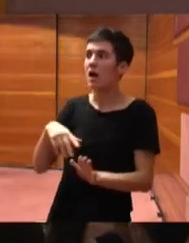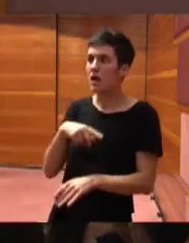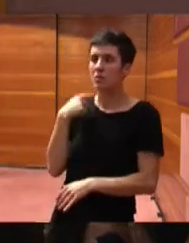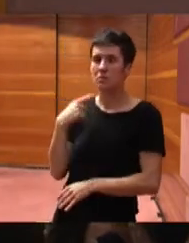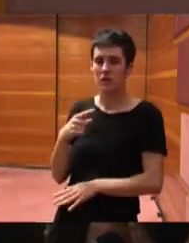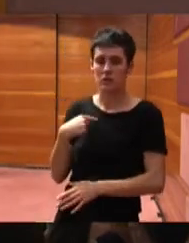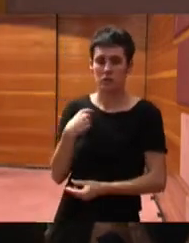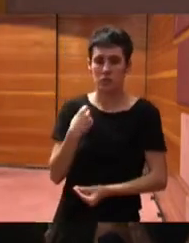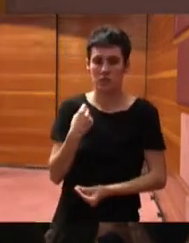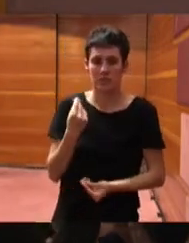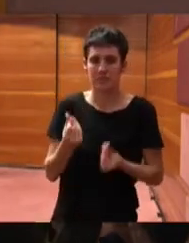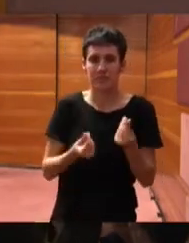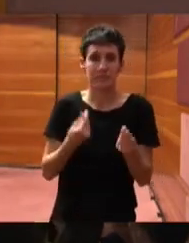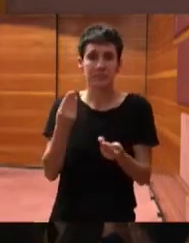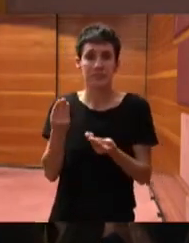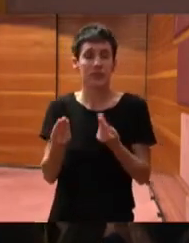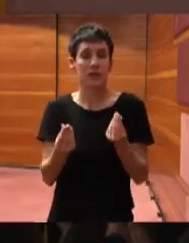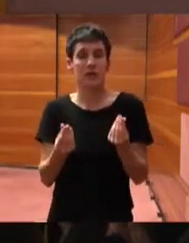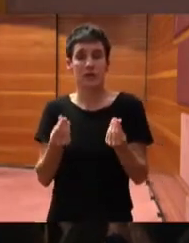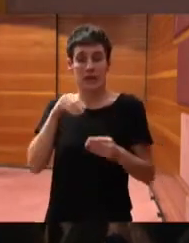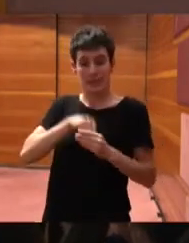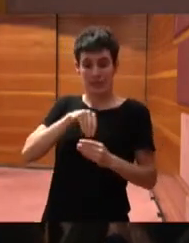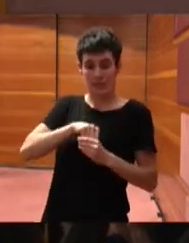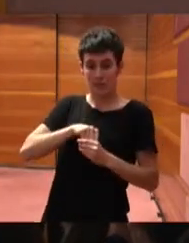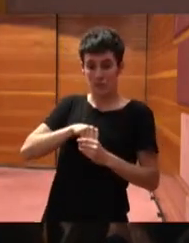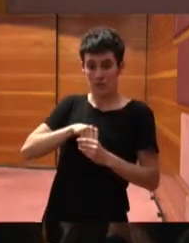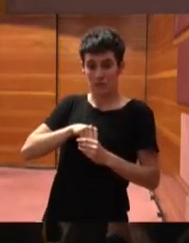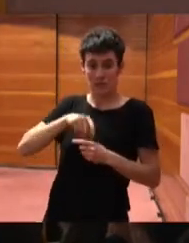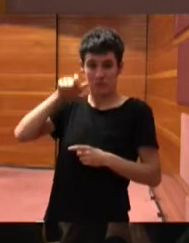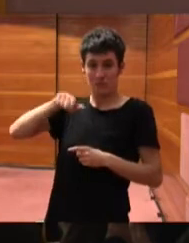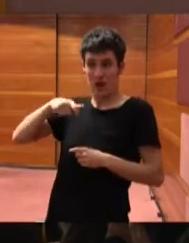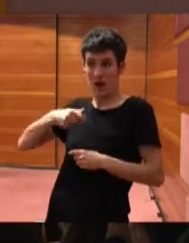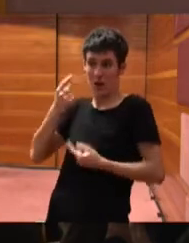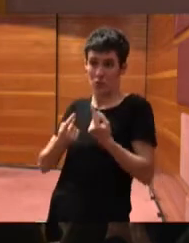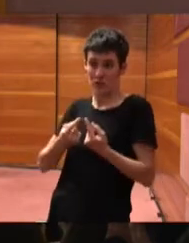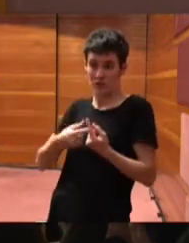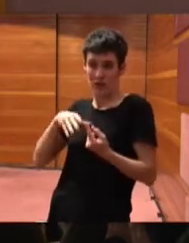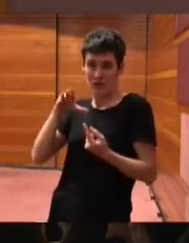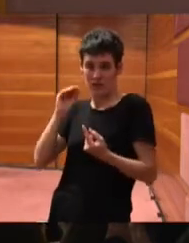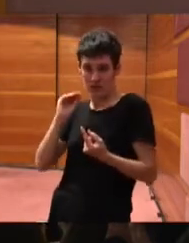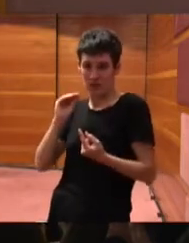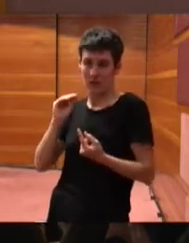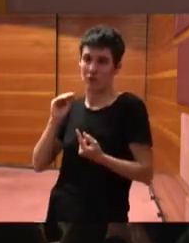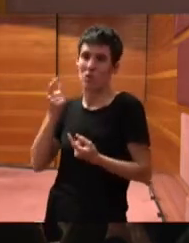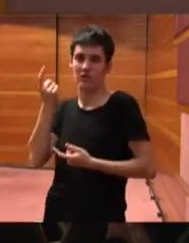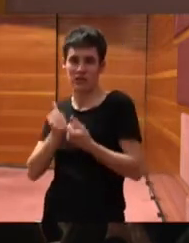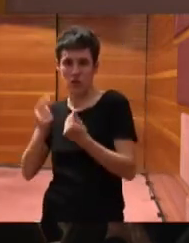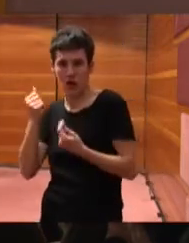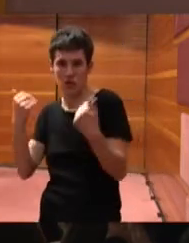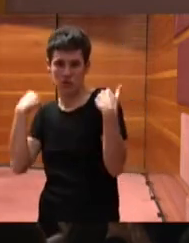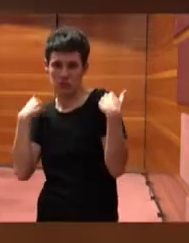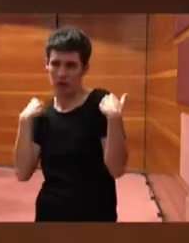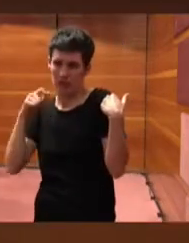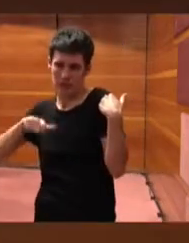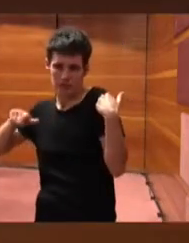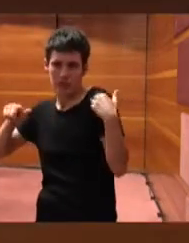hacer cosas de contabilidad que internamente lo entienden algunos, probablemente los interventores, tesoreros y tal, pero que el ciudadano no